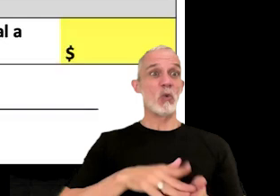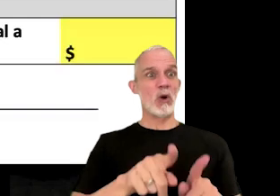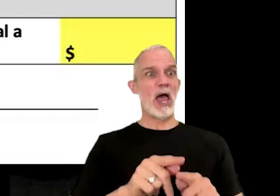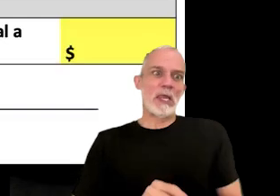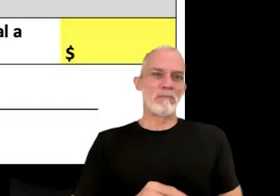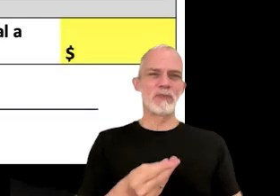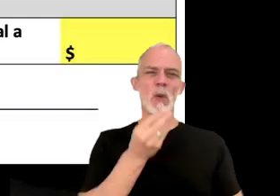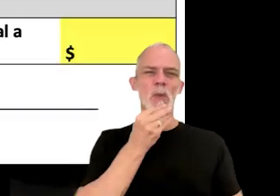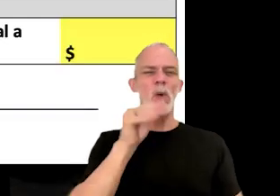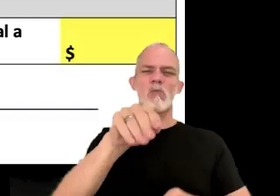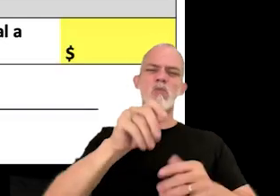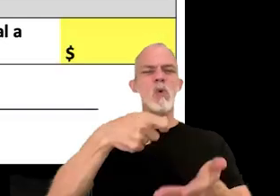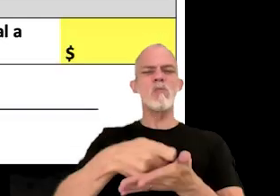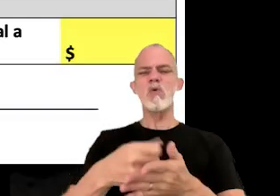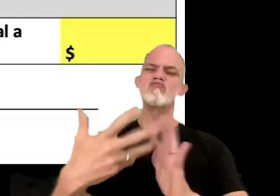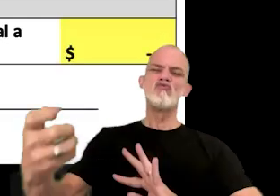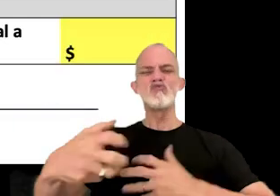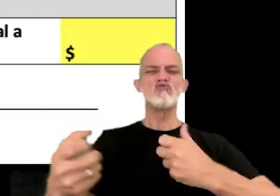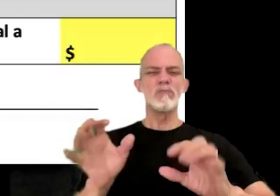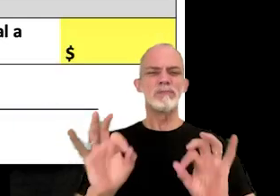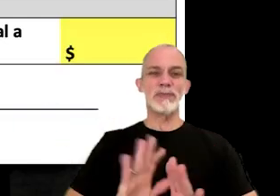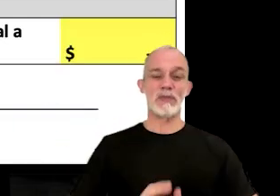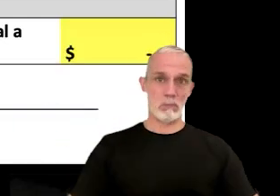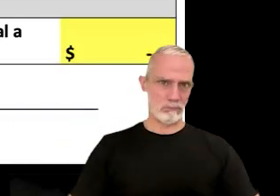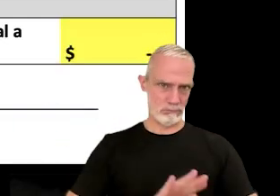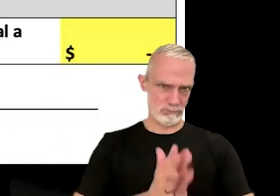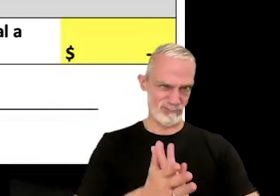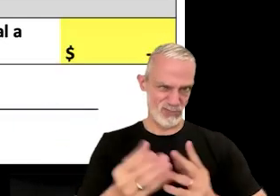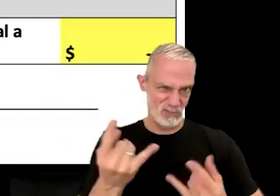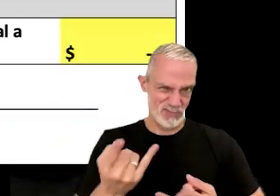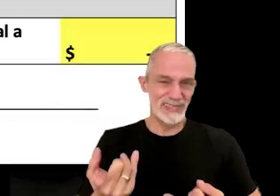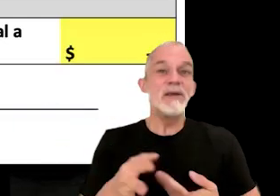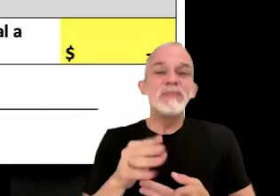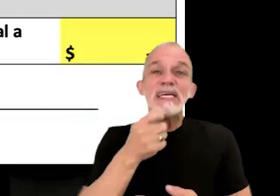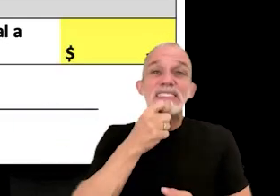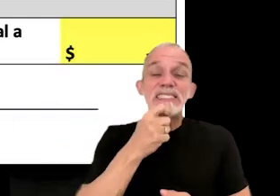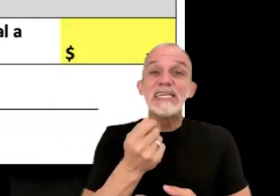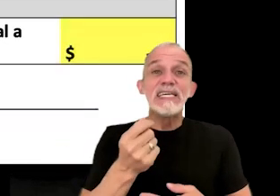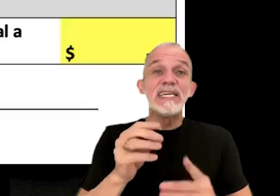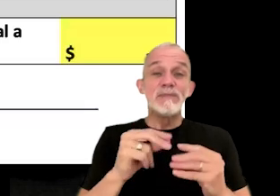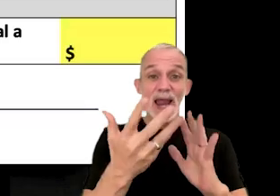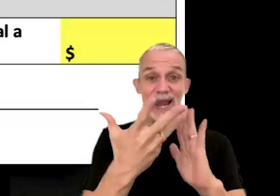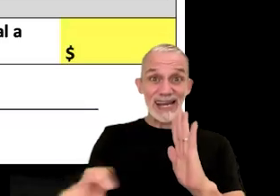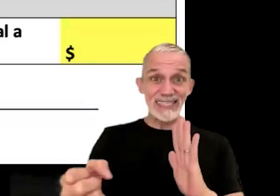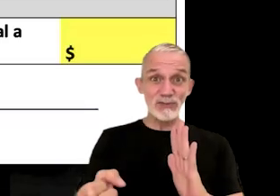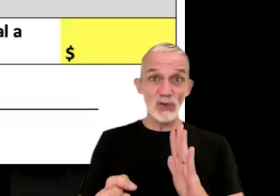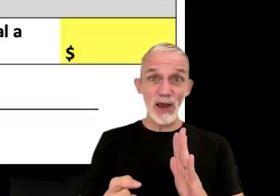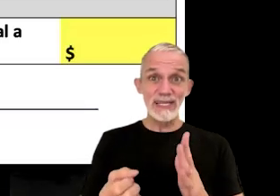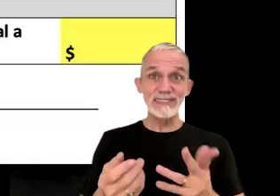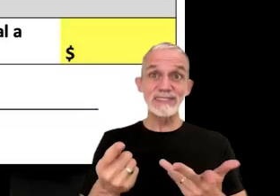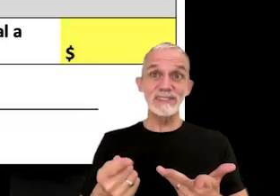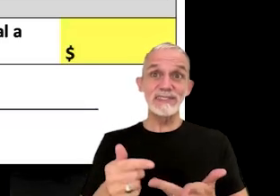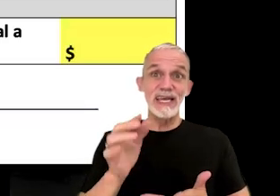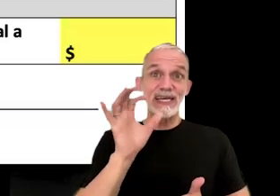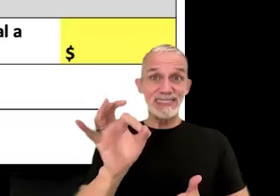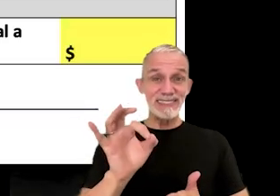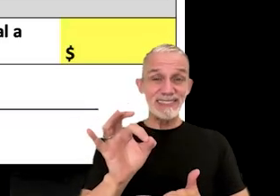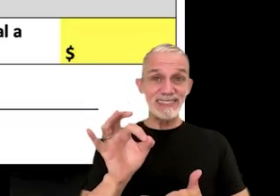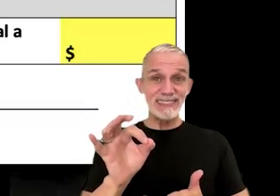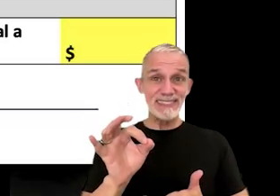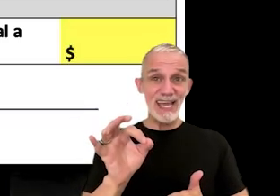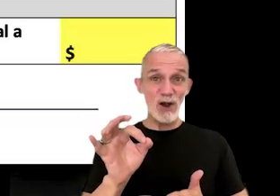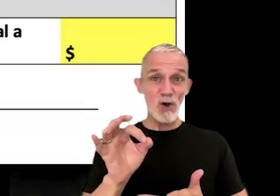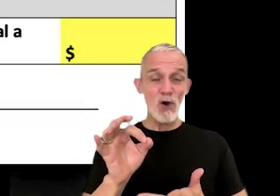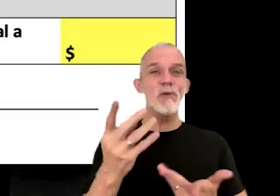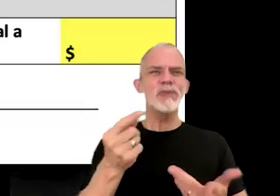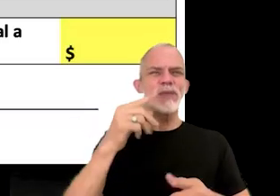caso, si las retenciones totalmente hubiesen sido nulas, tenemos que